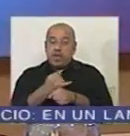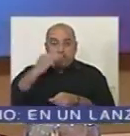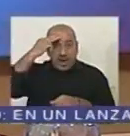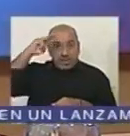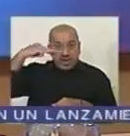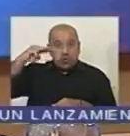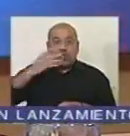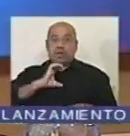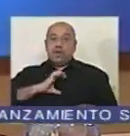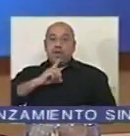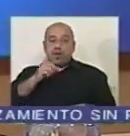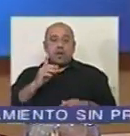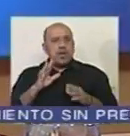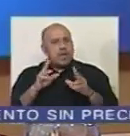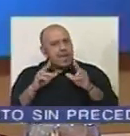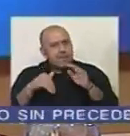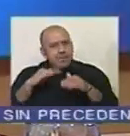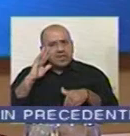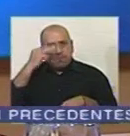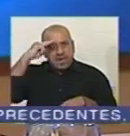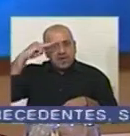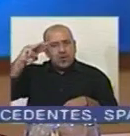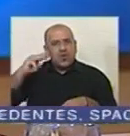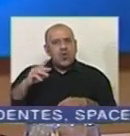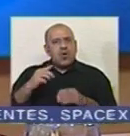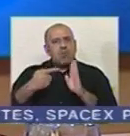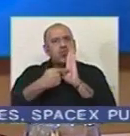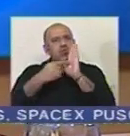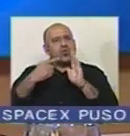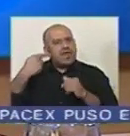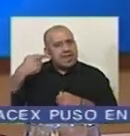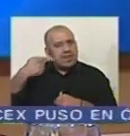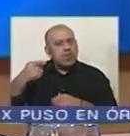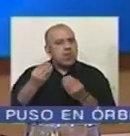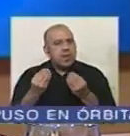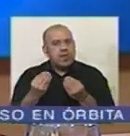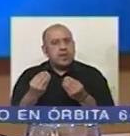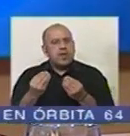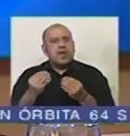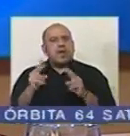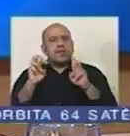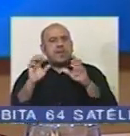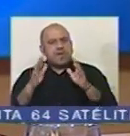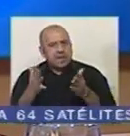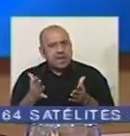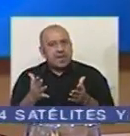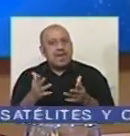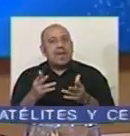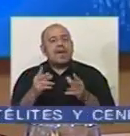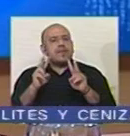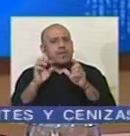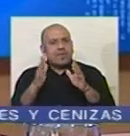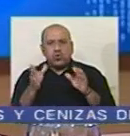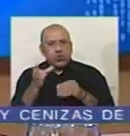Canadá. El costo más alto para México, y es bueno el punto que decía Ricardo recién con respecto al dilema argentino, que es el dilema de toda